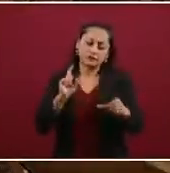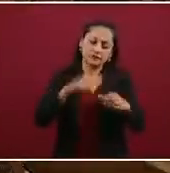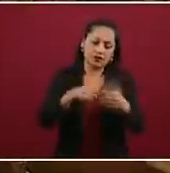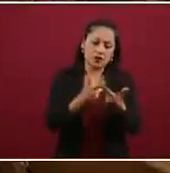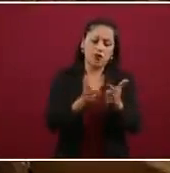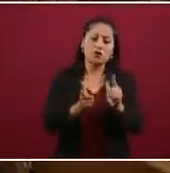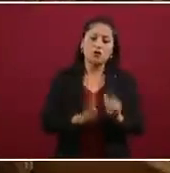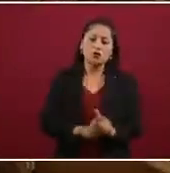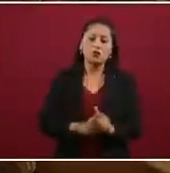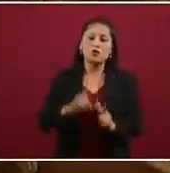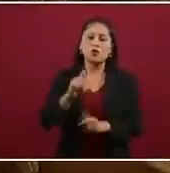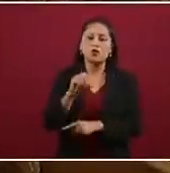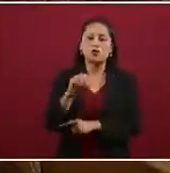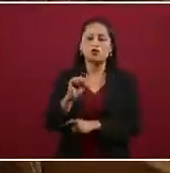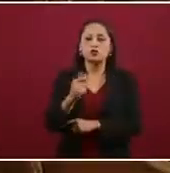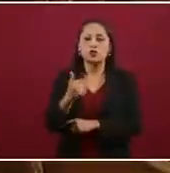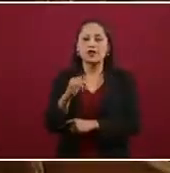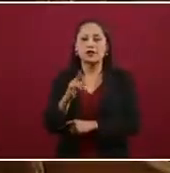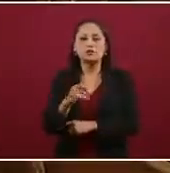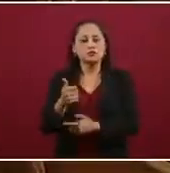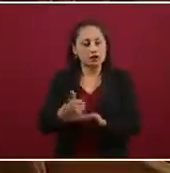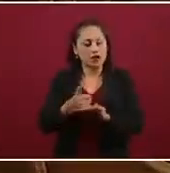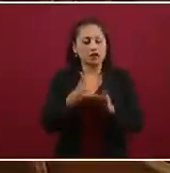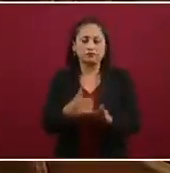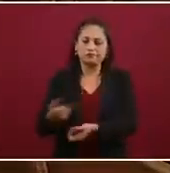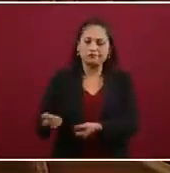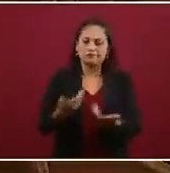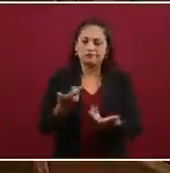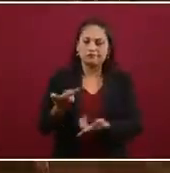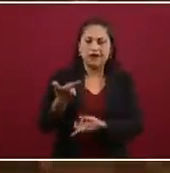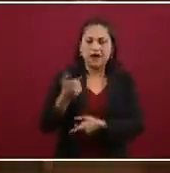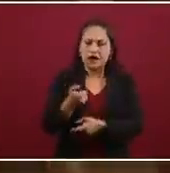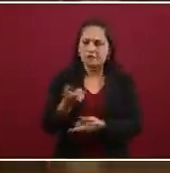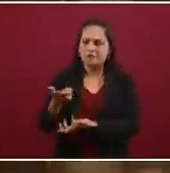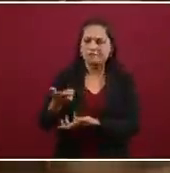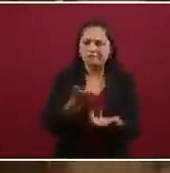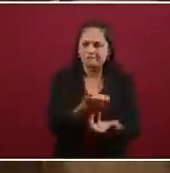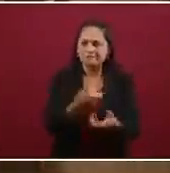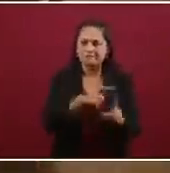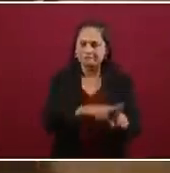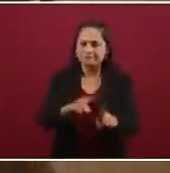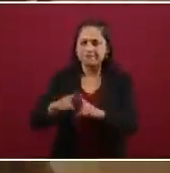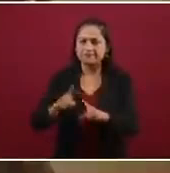suministró información, armas y recursos a los insurgentes. A